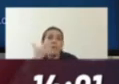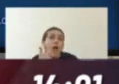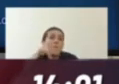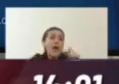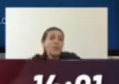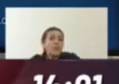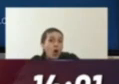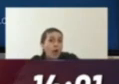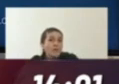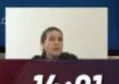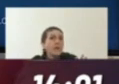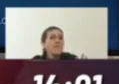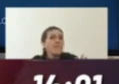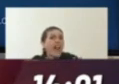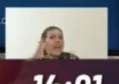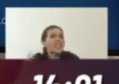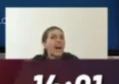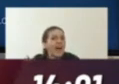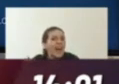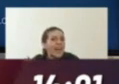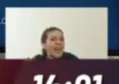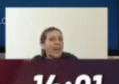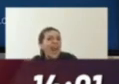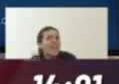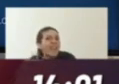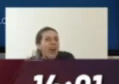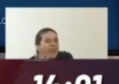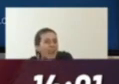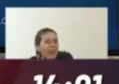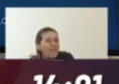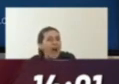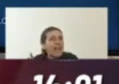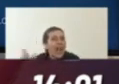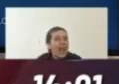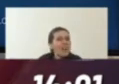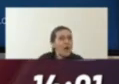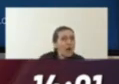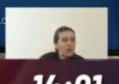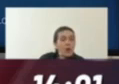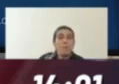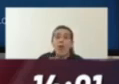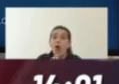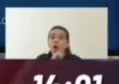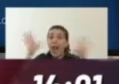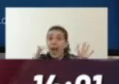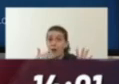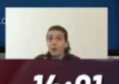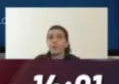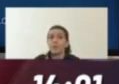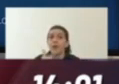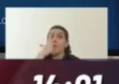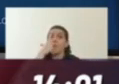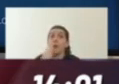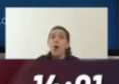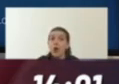casos que todavía no conocemos y la información no nos ha llegado. Lo que sí tengo claro, que 80 casos por